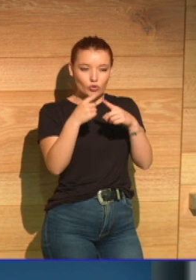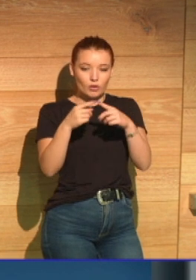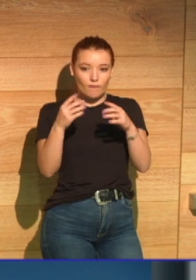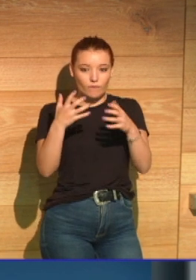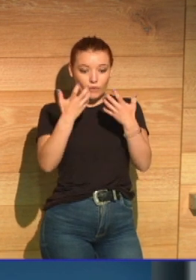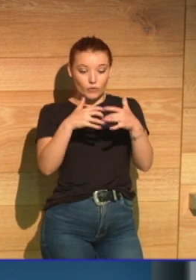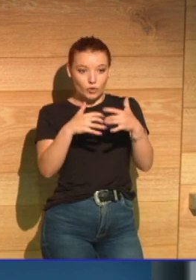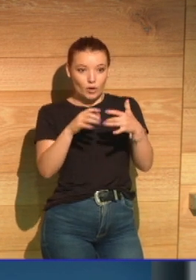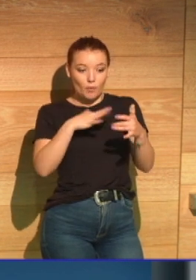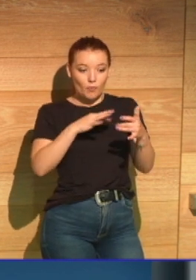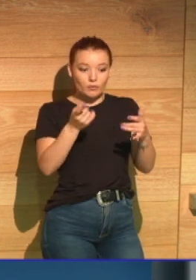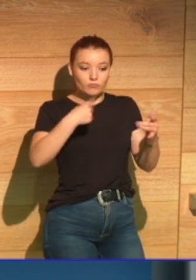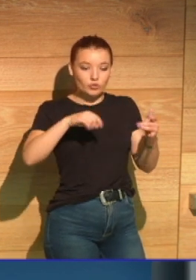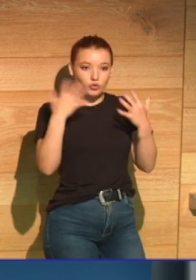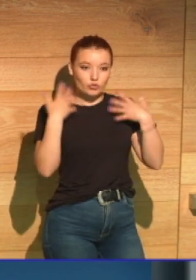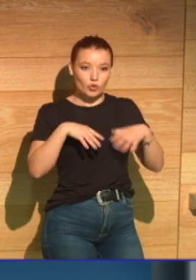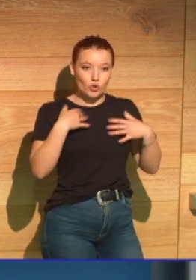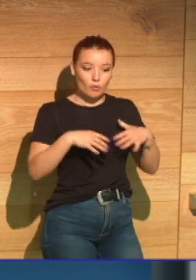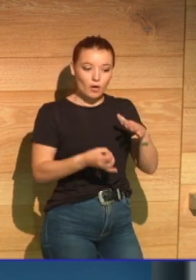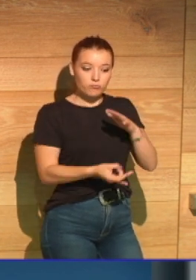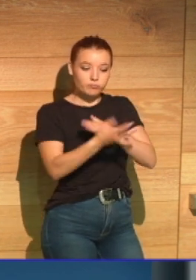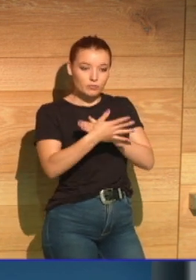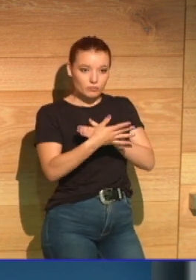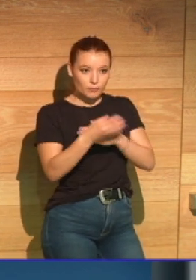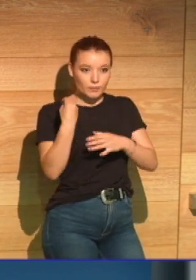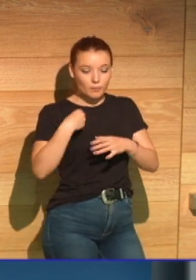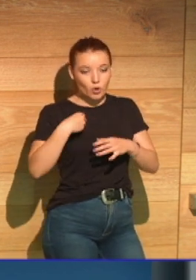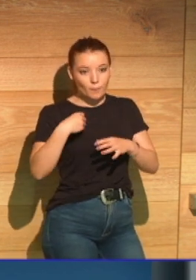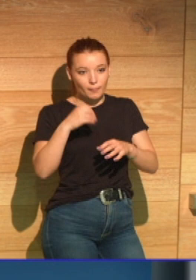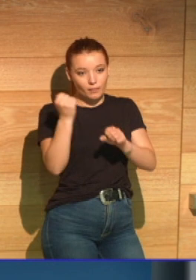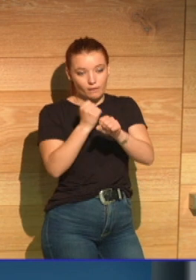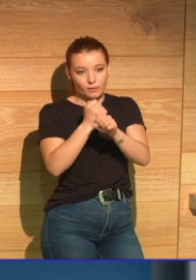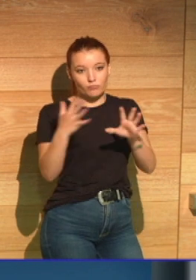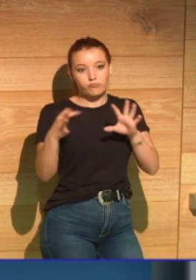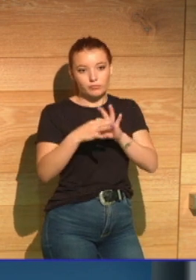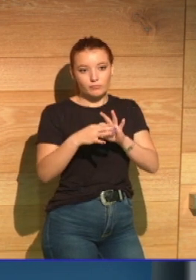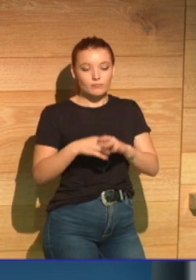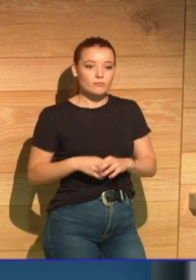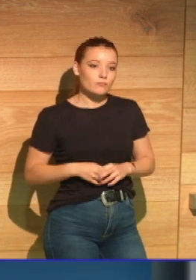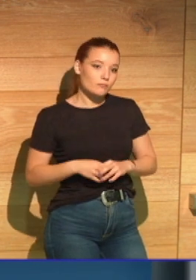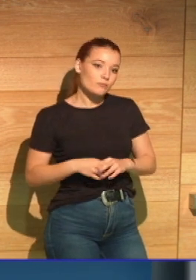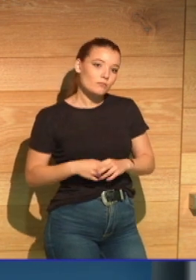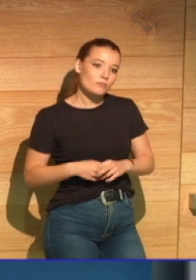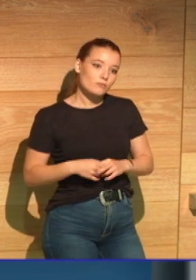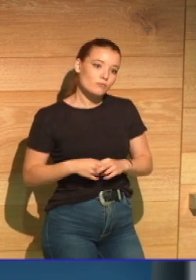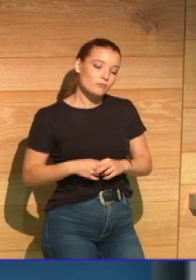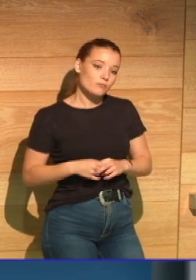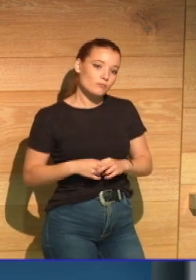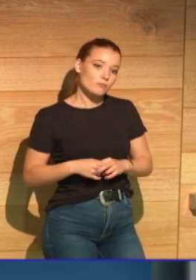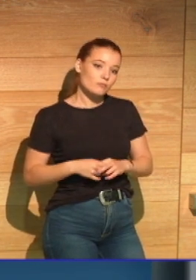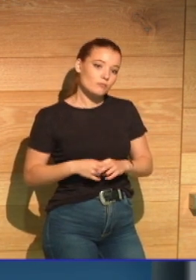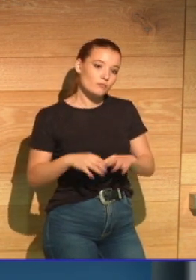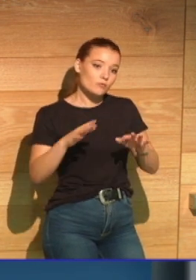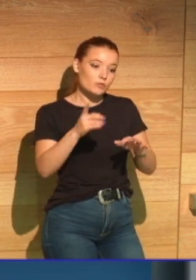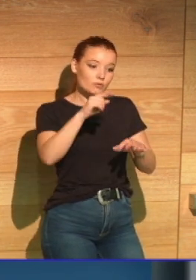una prenda de vestir que nos ayude un poco para todo, ¿no? Y que se relaciona con el trabajo, digamos, un poco se relaciona con el trabajo en un sentido, pero también la podemos